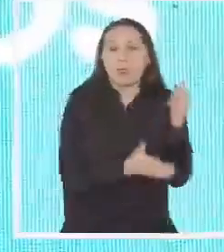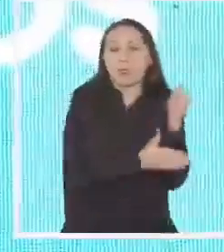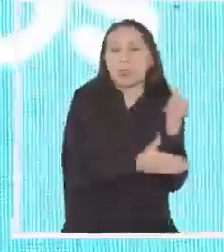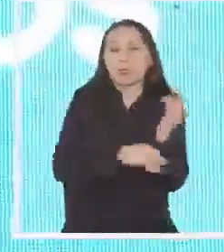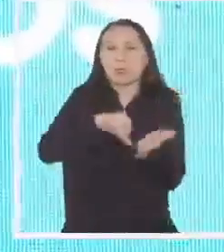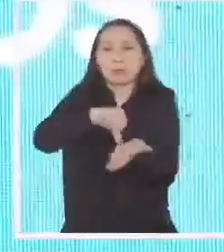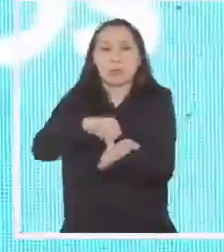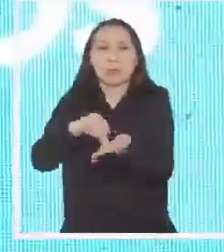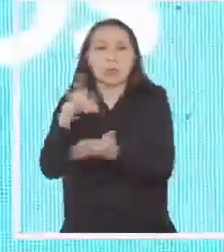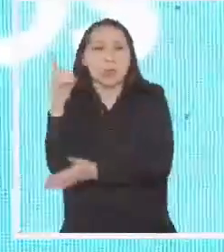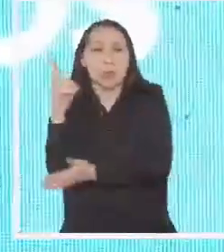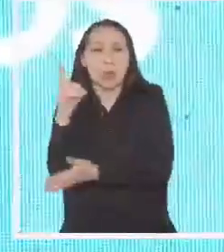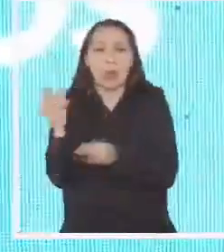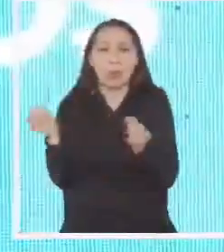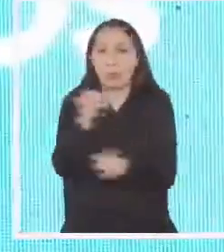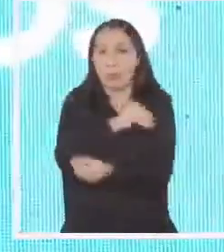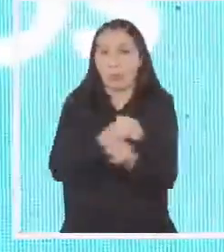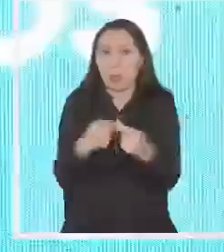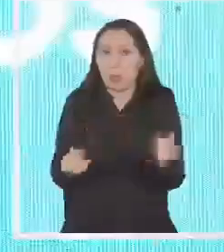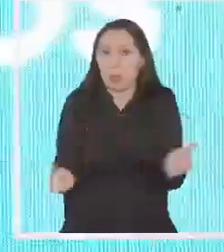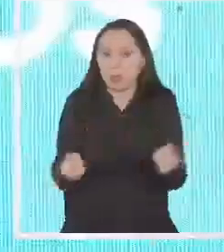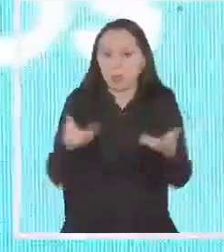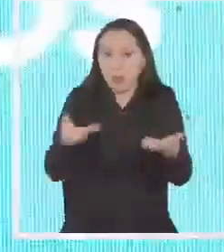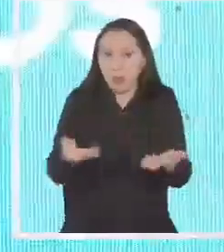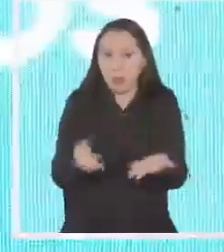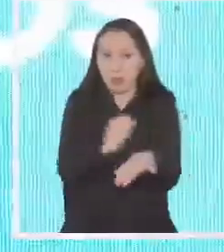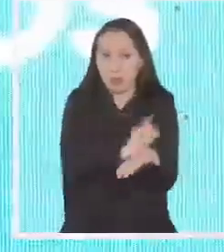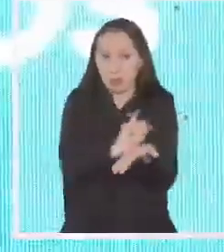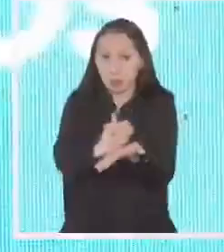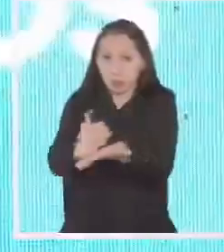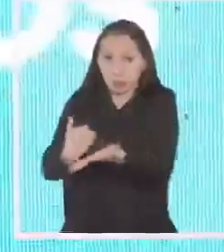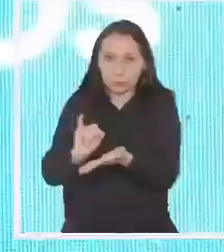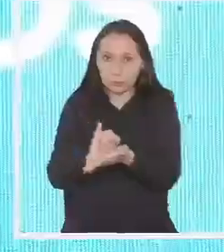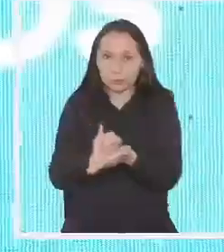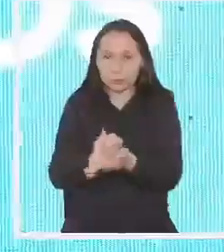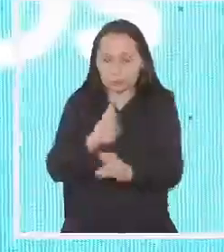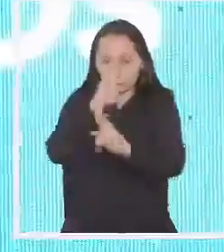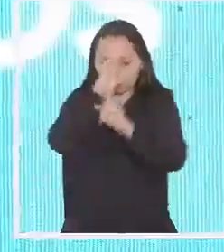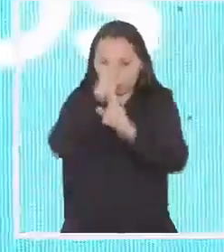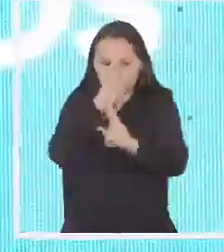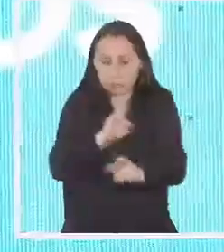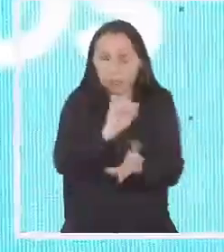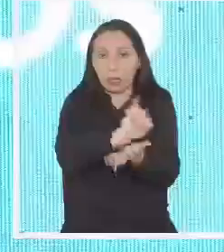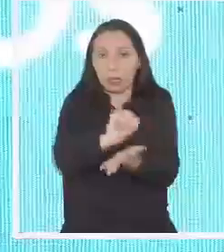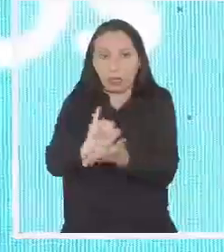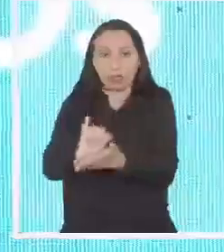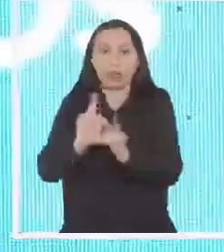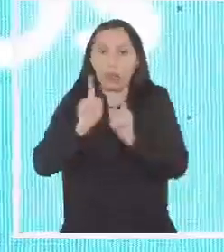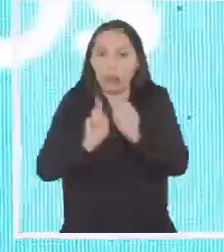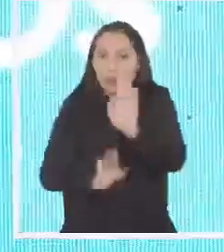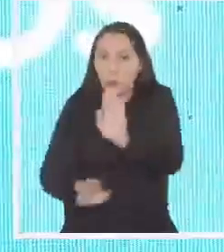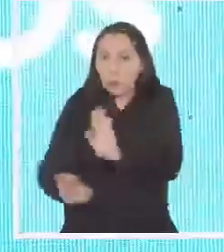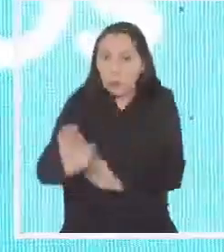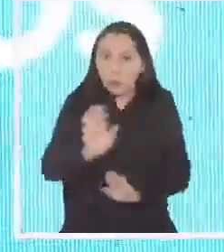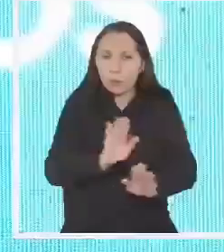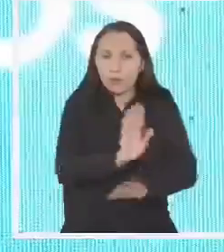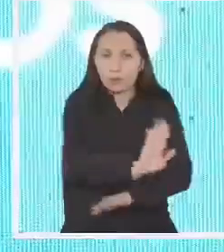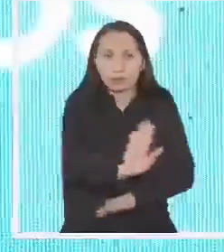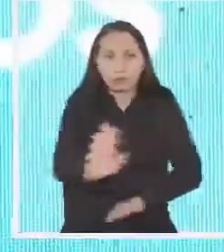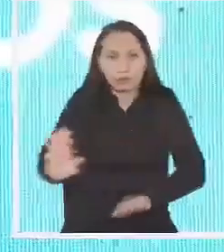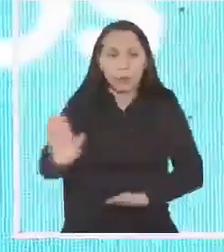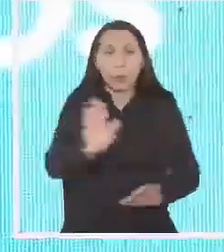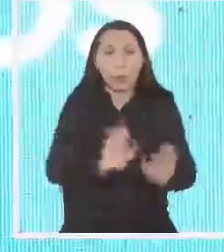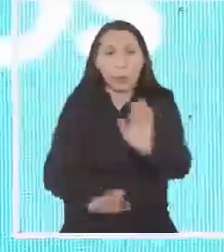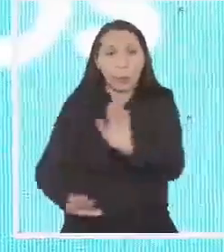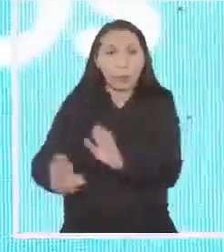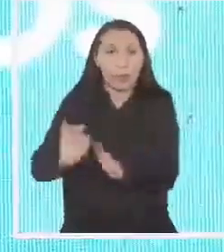de diferentes combinaciones, pero acá las instituciones se respetan y las instituciones las tenemos que cuidar. Y para